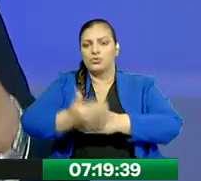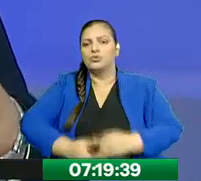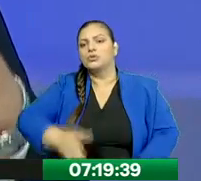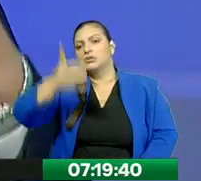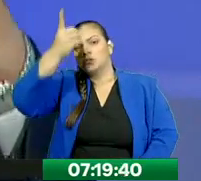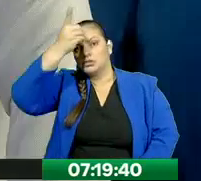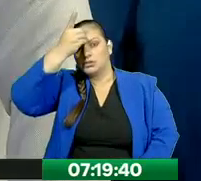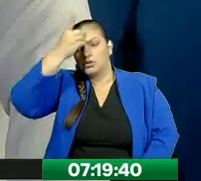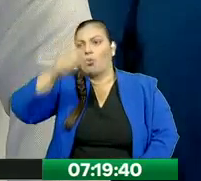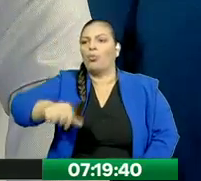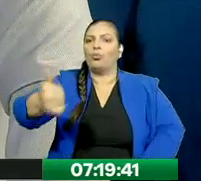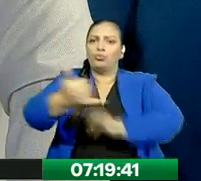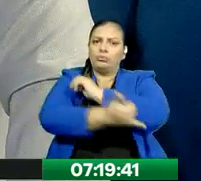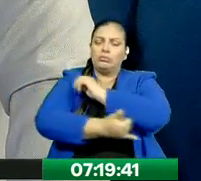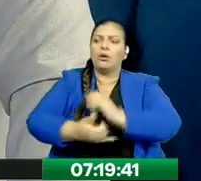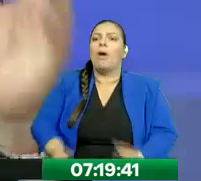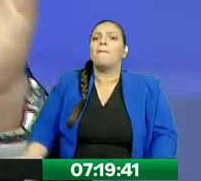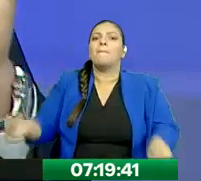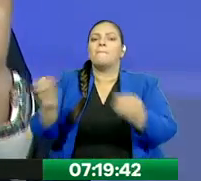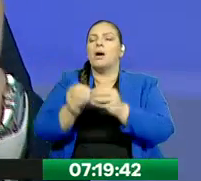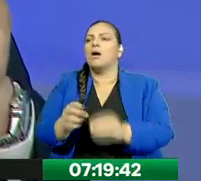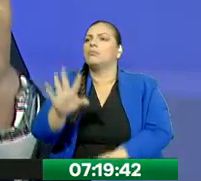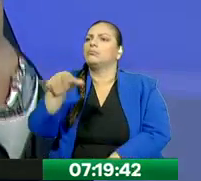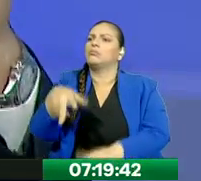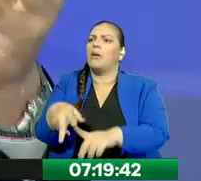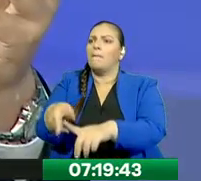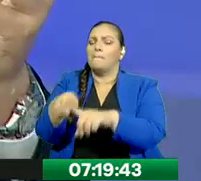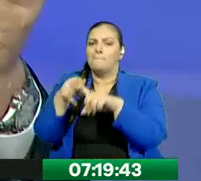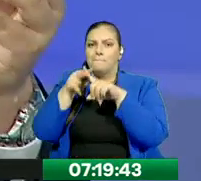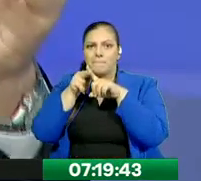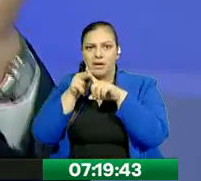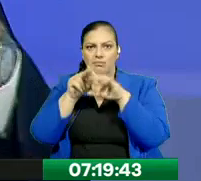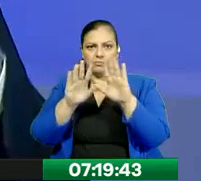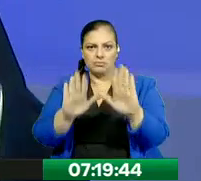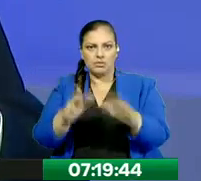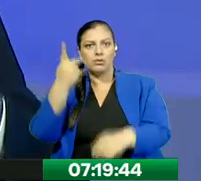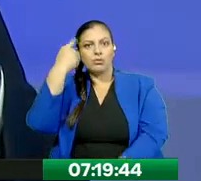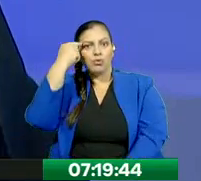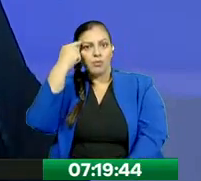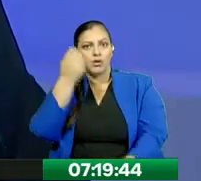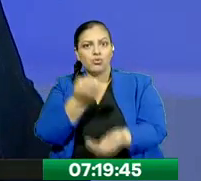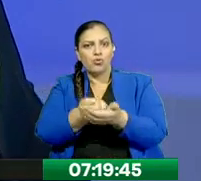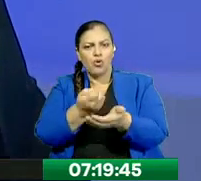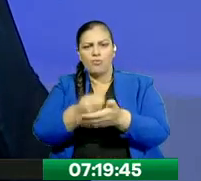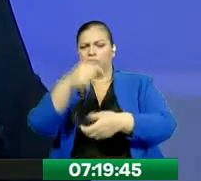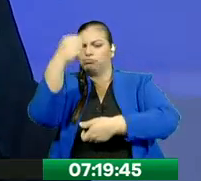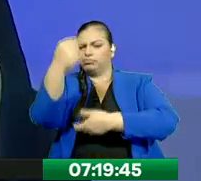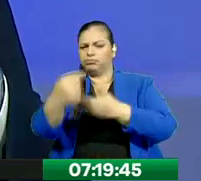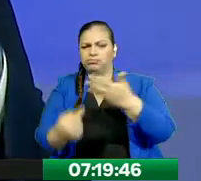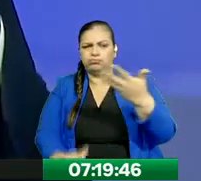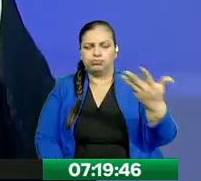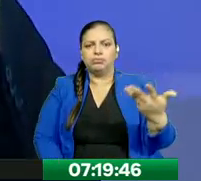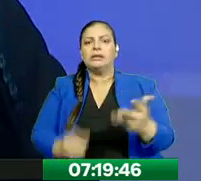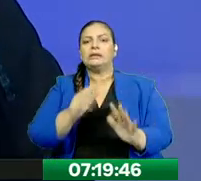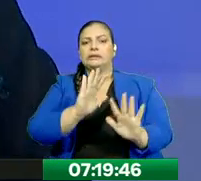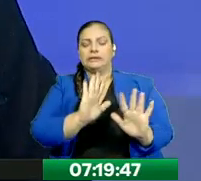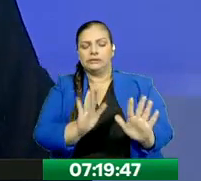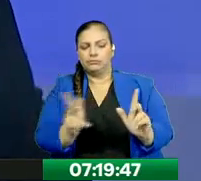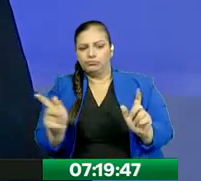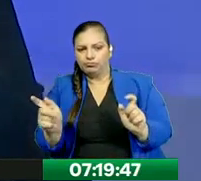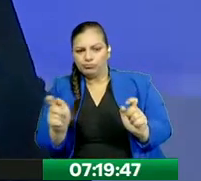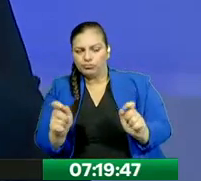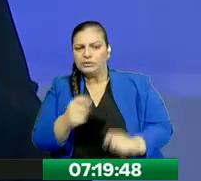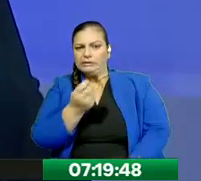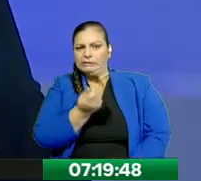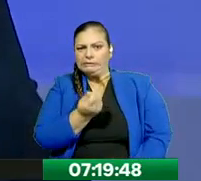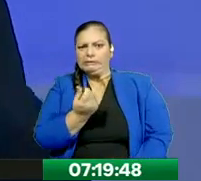Me refiero a que la contratación en lo que tiene que ver con compras públicas se la haga a precio de mercado y tratar de ir una lucha